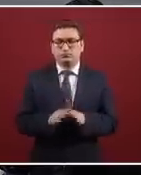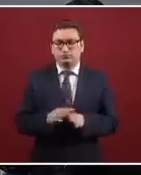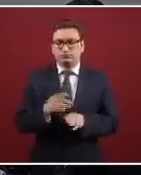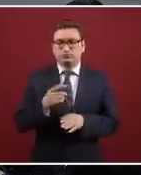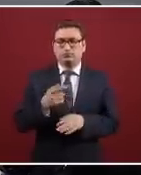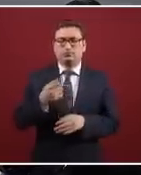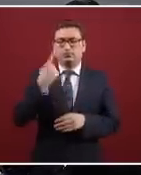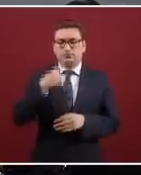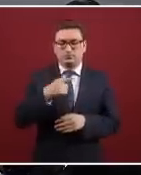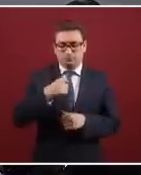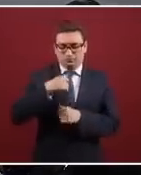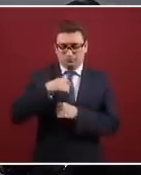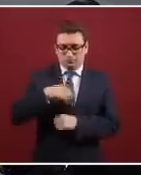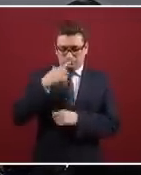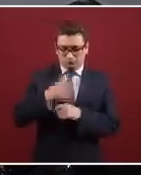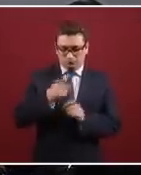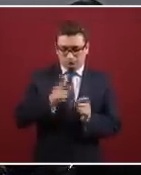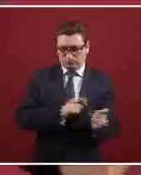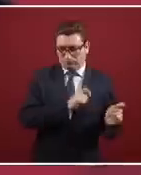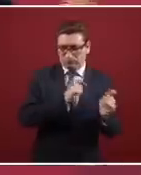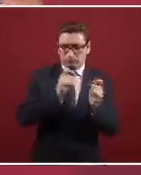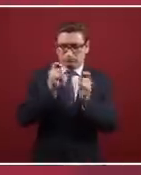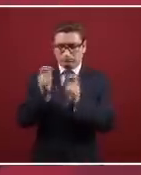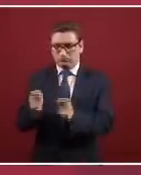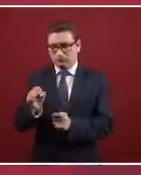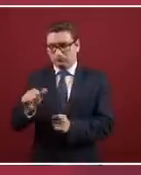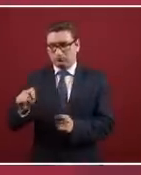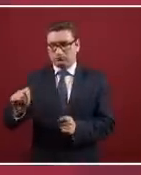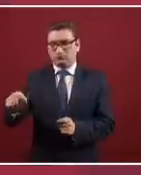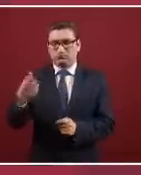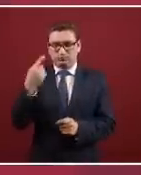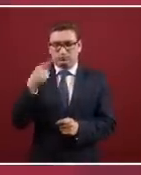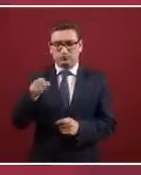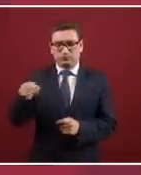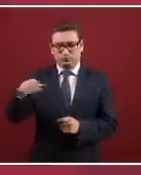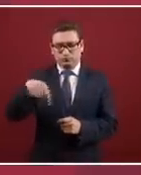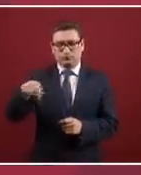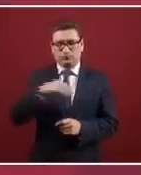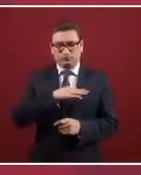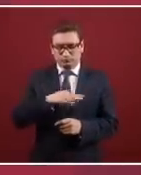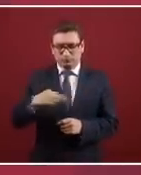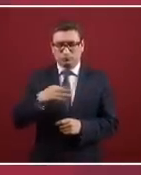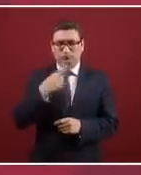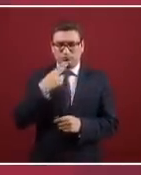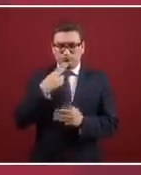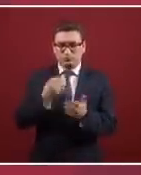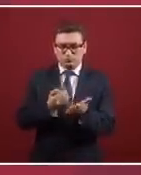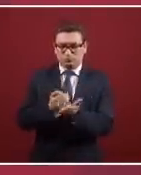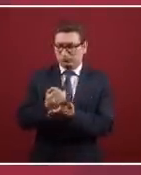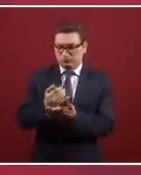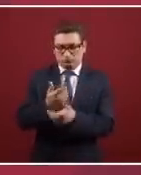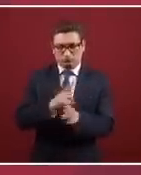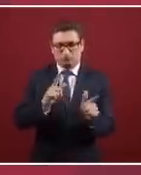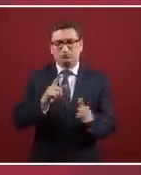esas facultades a la Secretaría de Hacienda. ¿Que también tendría un uso discrecional? Sí,